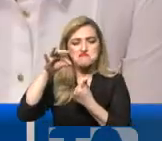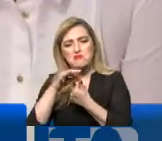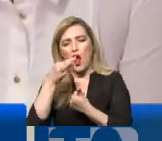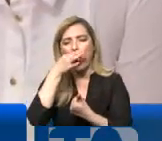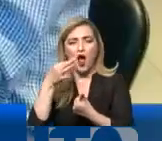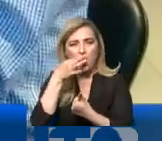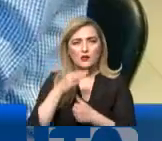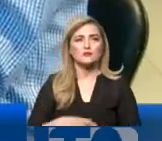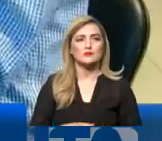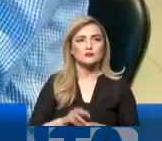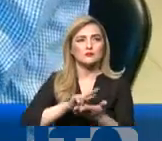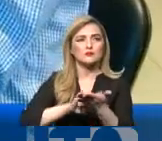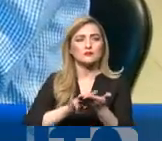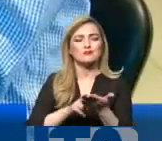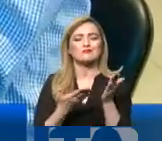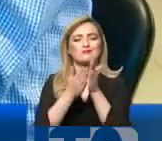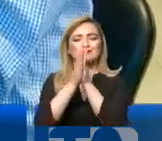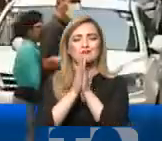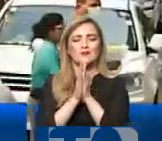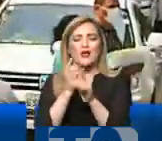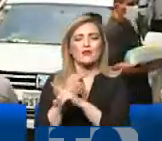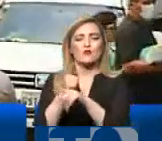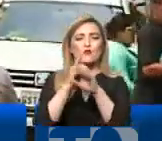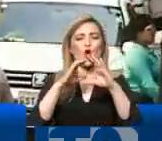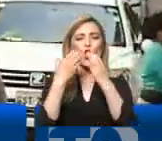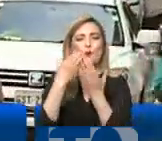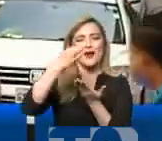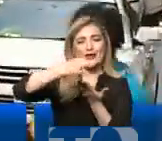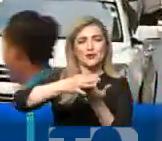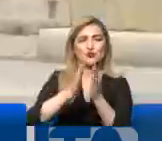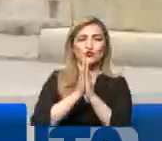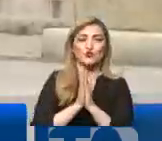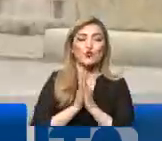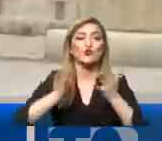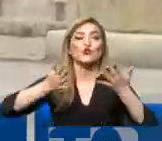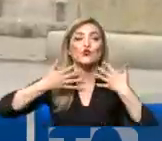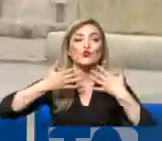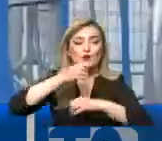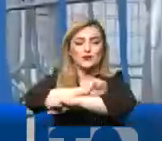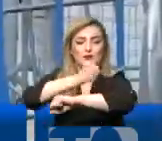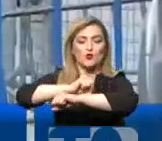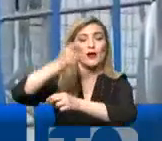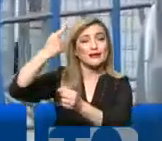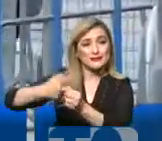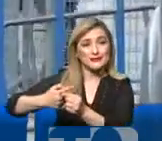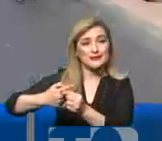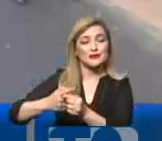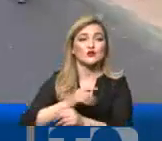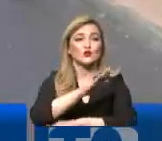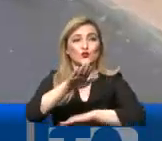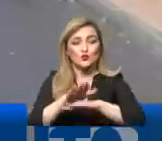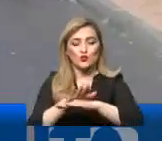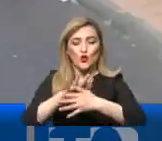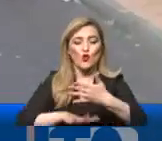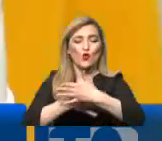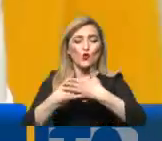durante esta reunión se descartó la petición de los diferentes coches cantonales tanto de guayaquil samborondón y quitó con respecto